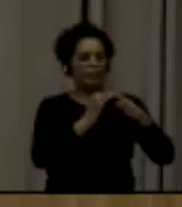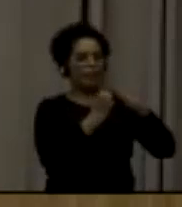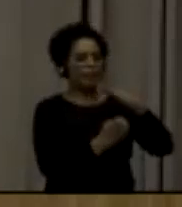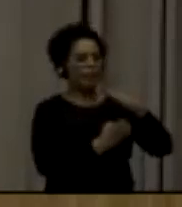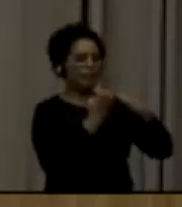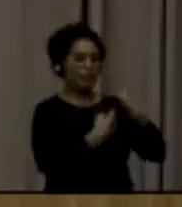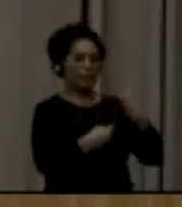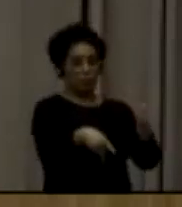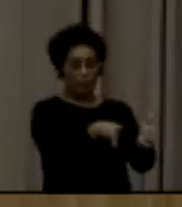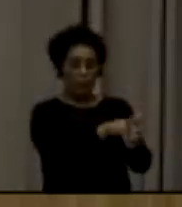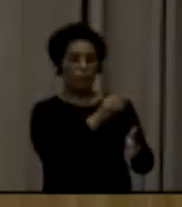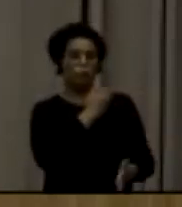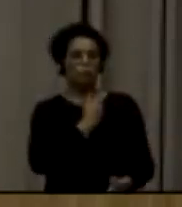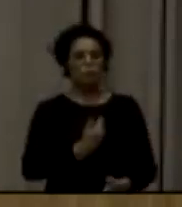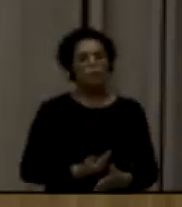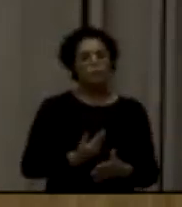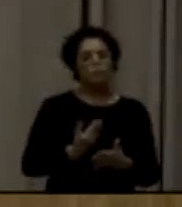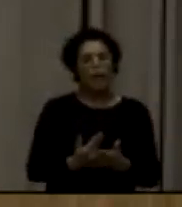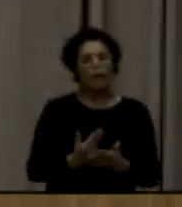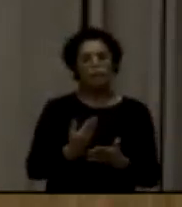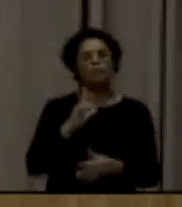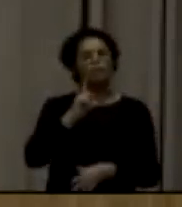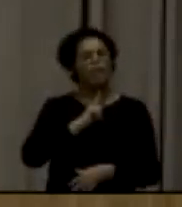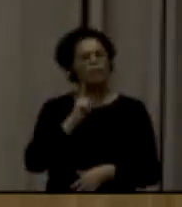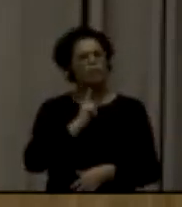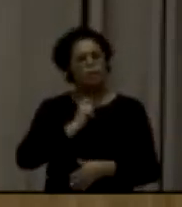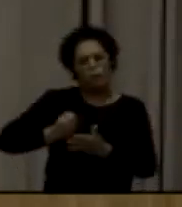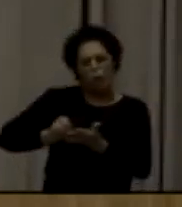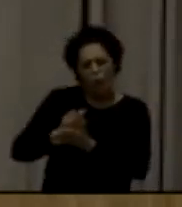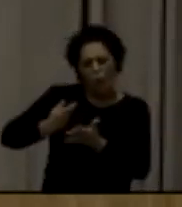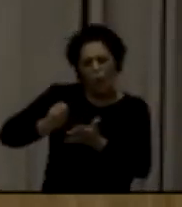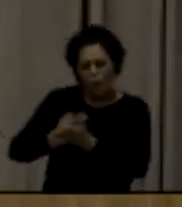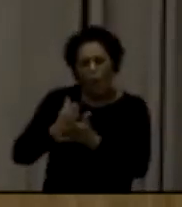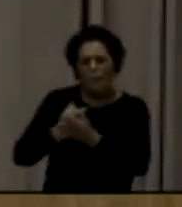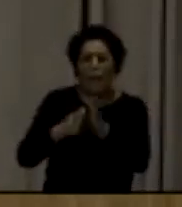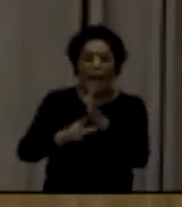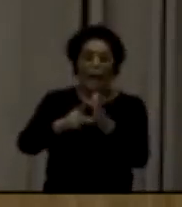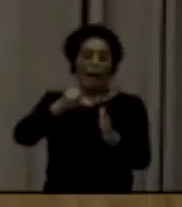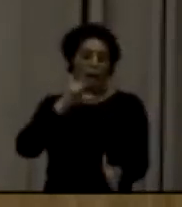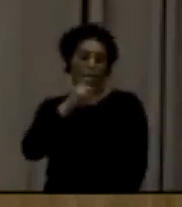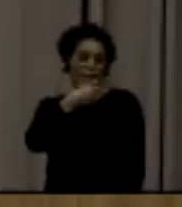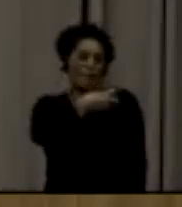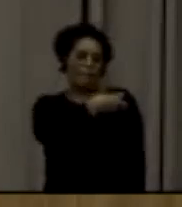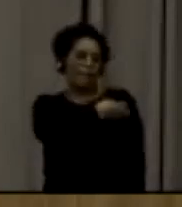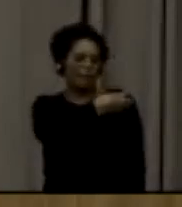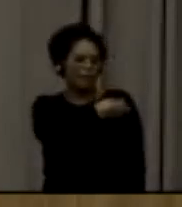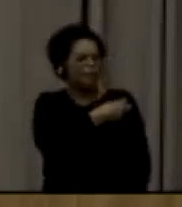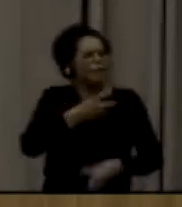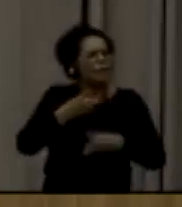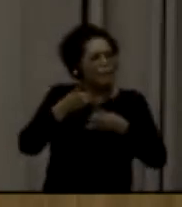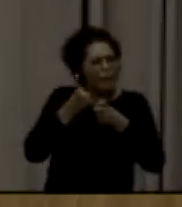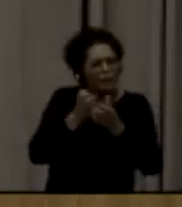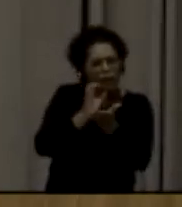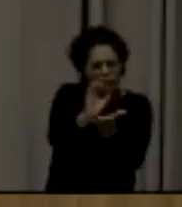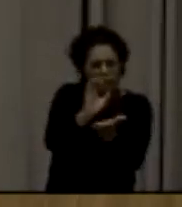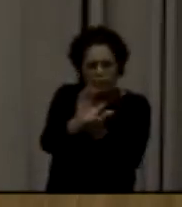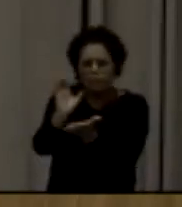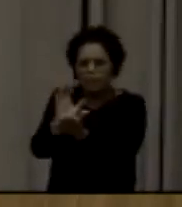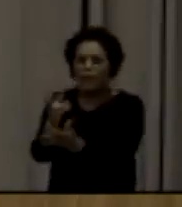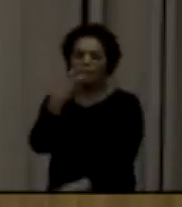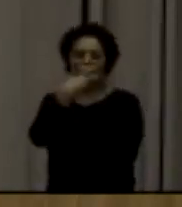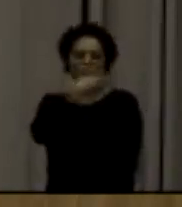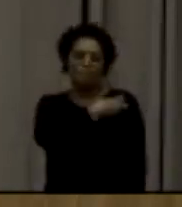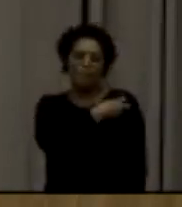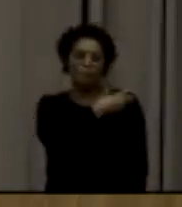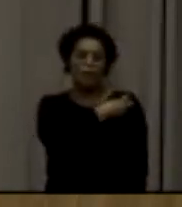les estaban dando y mismo ya le habían hecho la compra adelantada de las vacunas es decir financiaron y vacunaron y ya un último